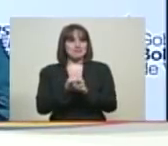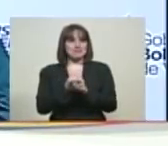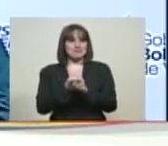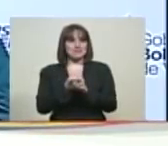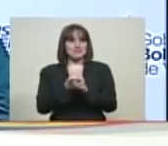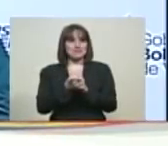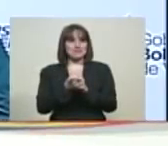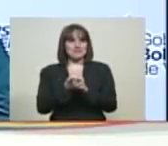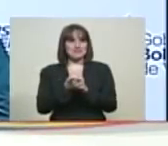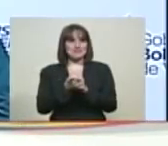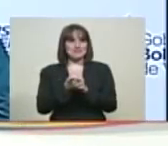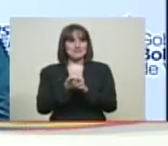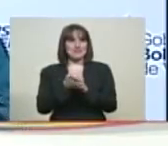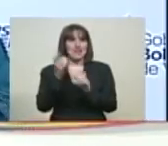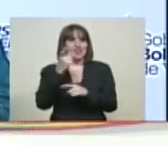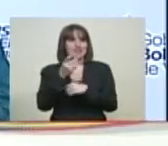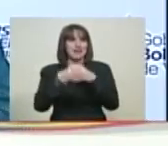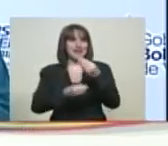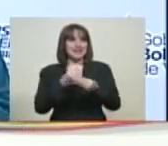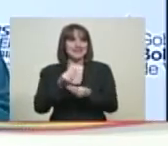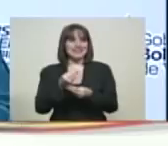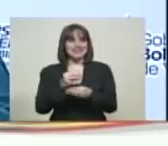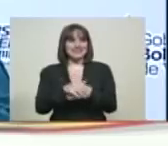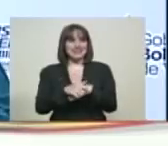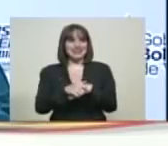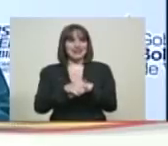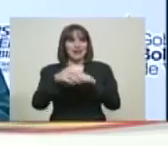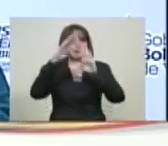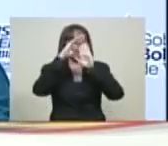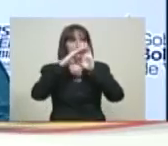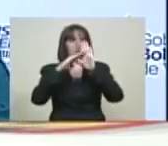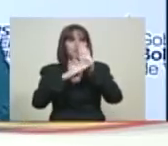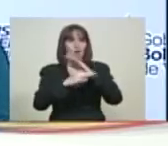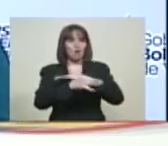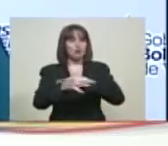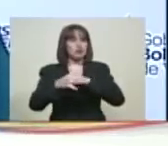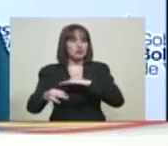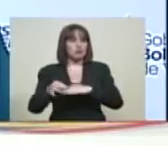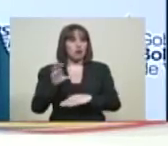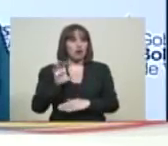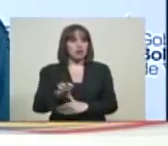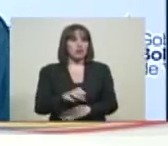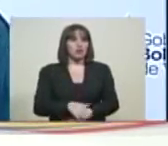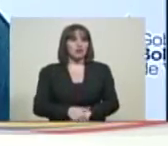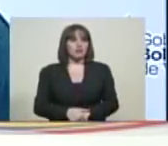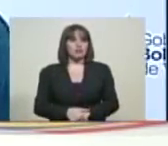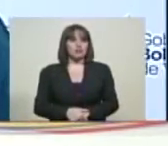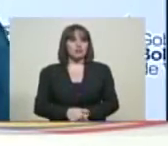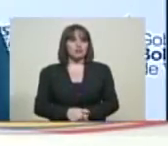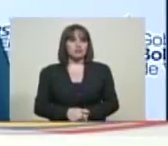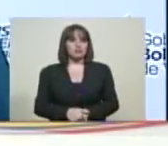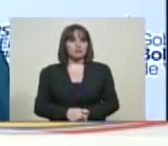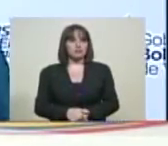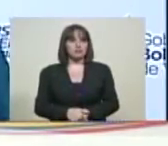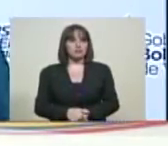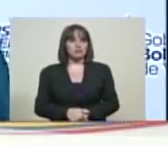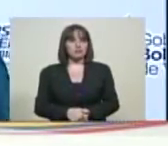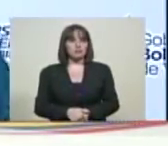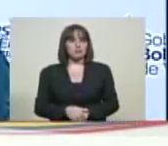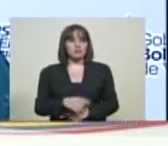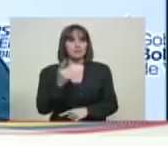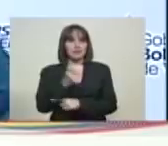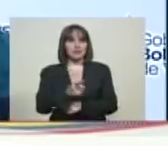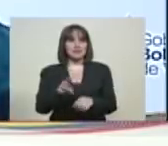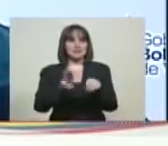ser una referencia para todos los estados municipios nosotros podemos llevar el petró